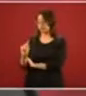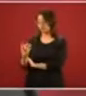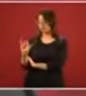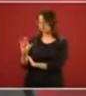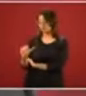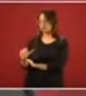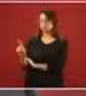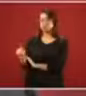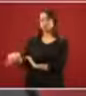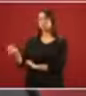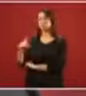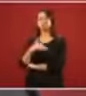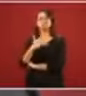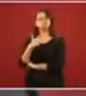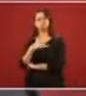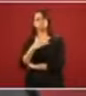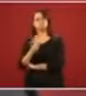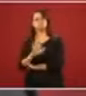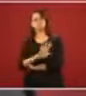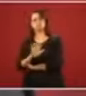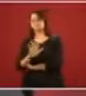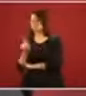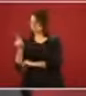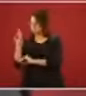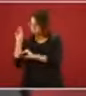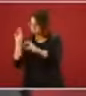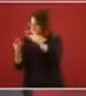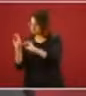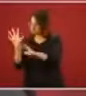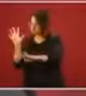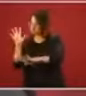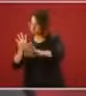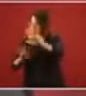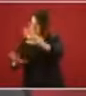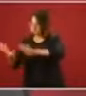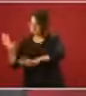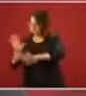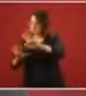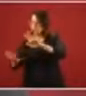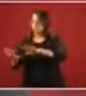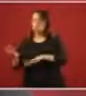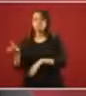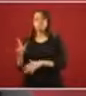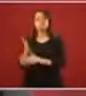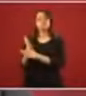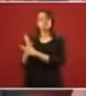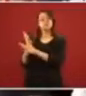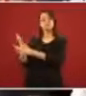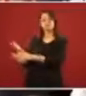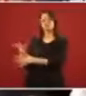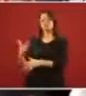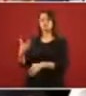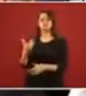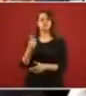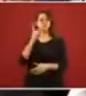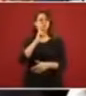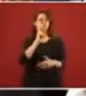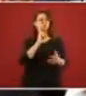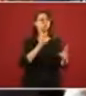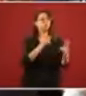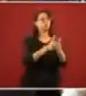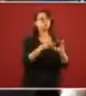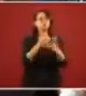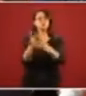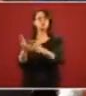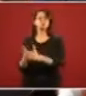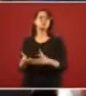Y dijeron de que yo aquí había sostenido que no me importaban los feminicidios, que lo que me importaba era la